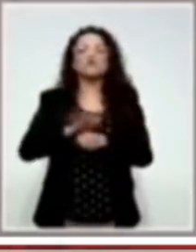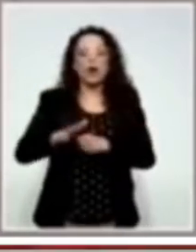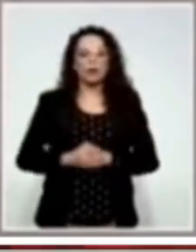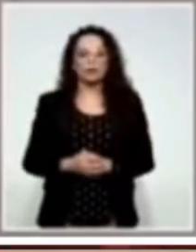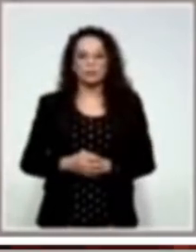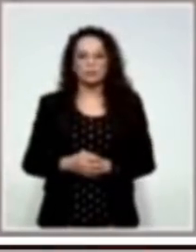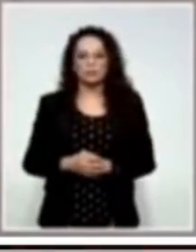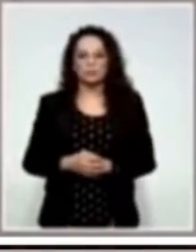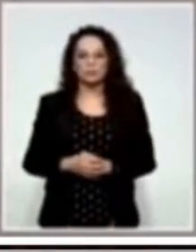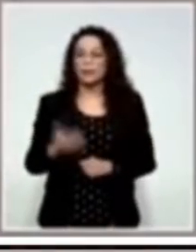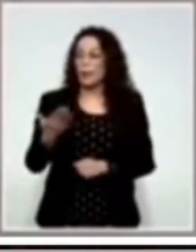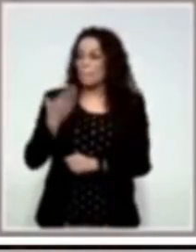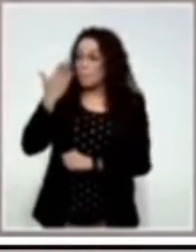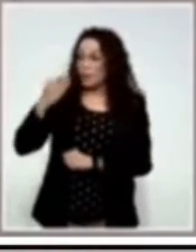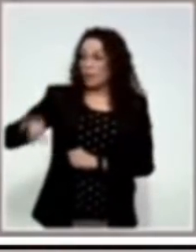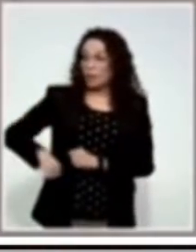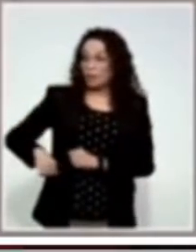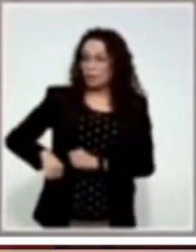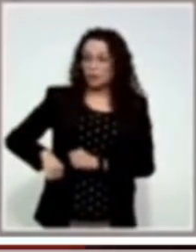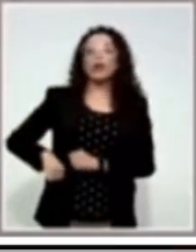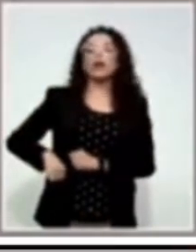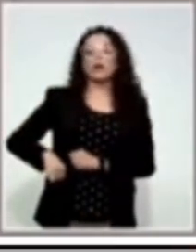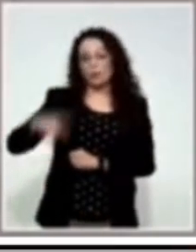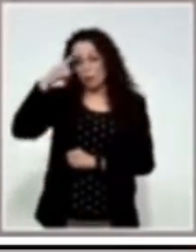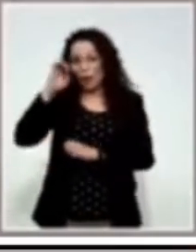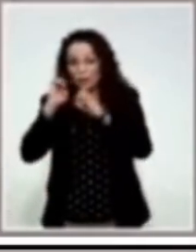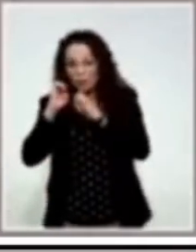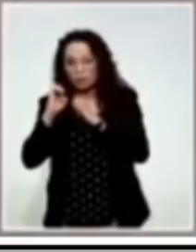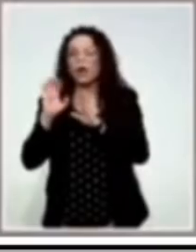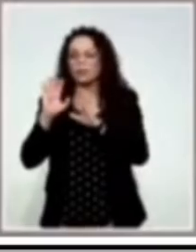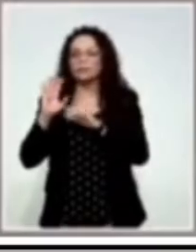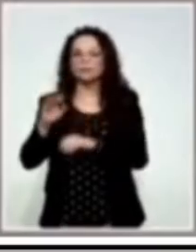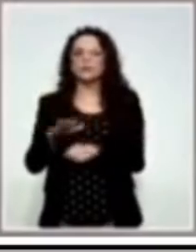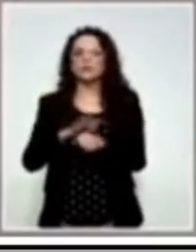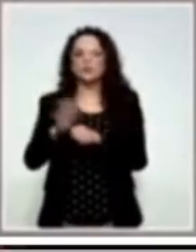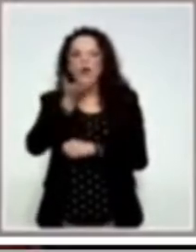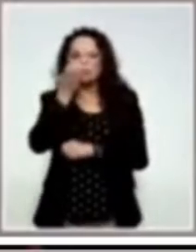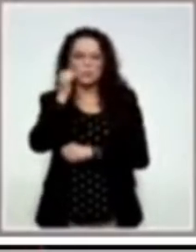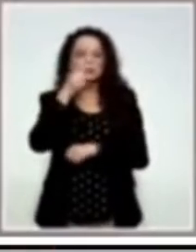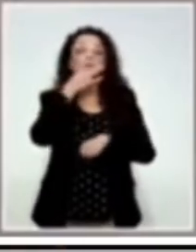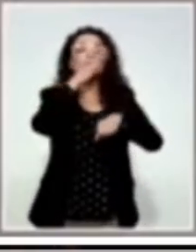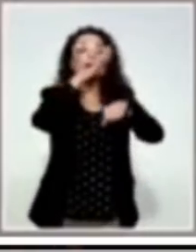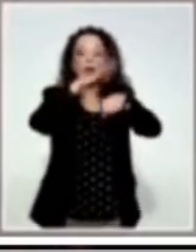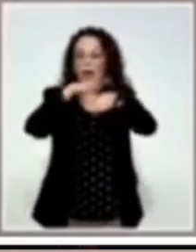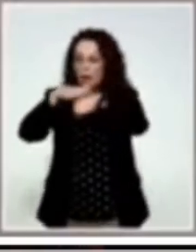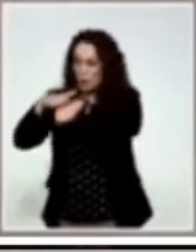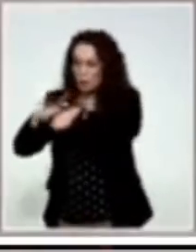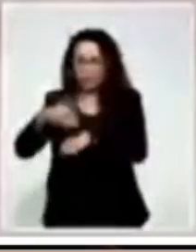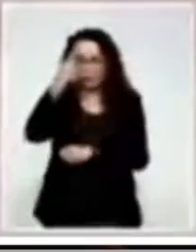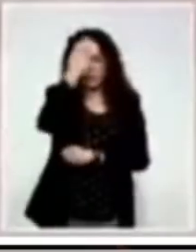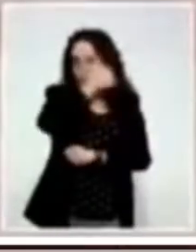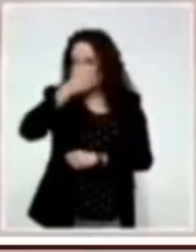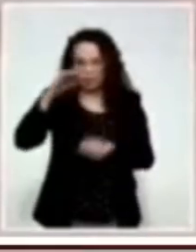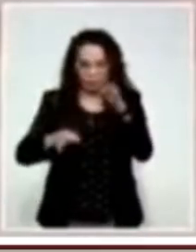solicitudes, la regla es, se les avisa a la ministra y a los ministros. Gracias.